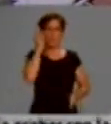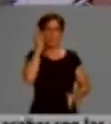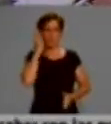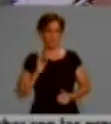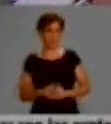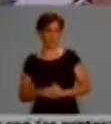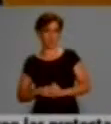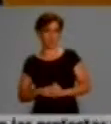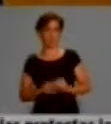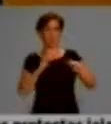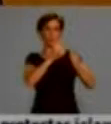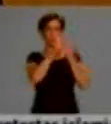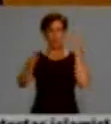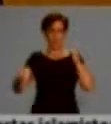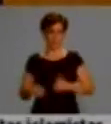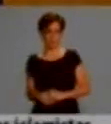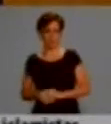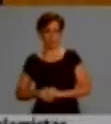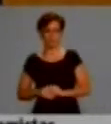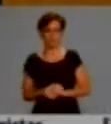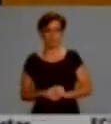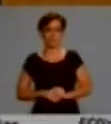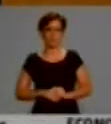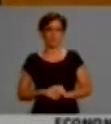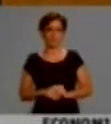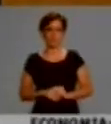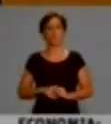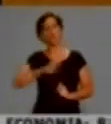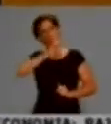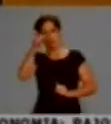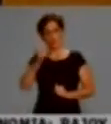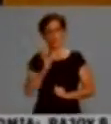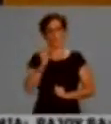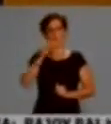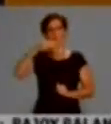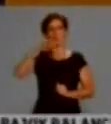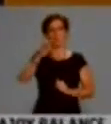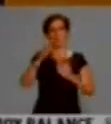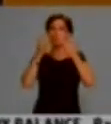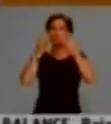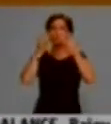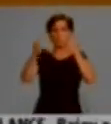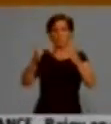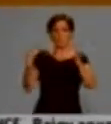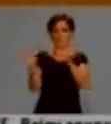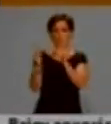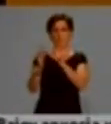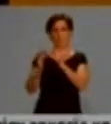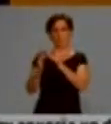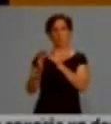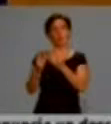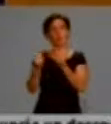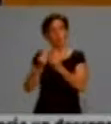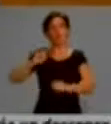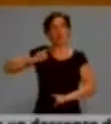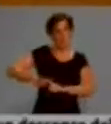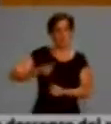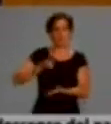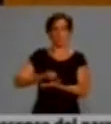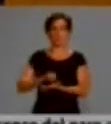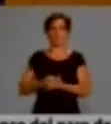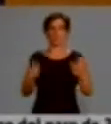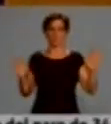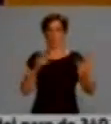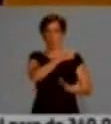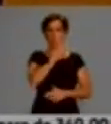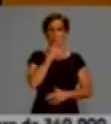escribía usted al señor Bárcenas. SMS que describen su relación, señor Rajoy, con su extesorero. «Yo estaré